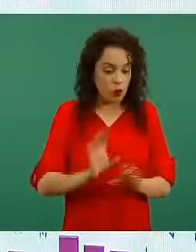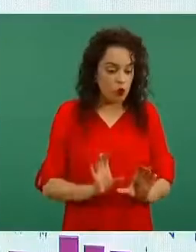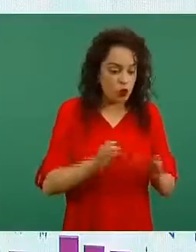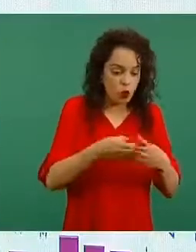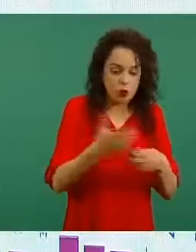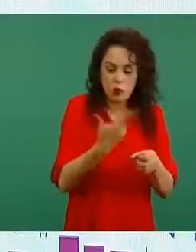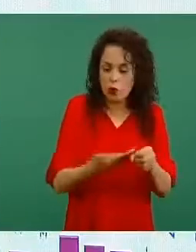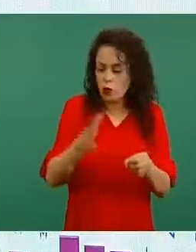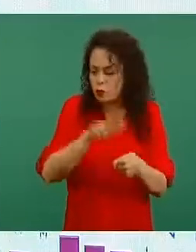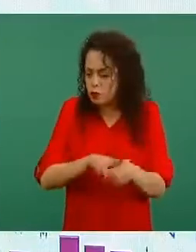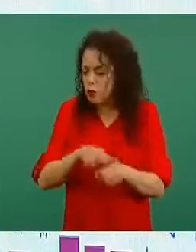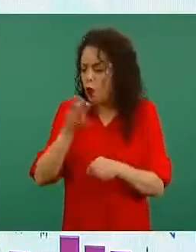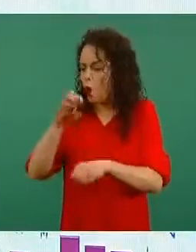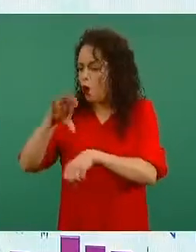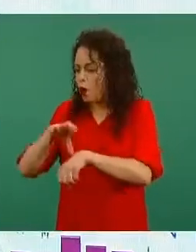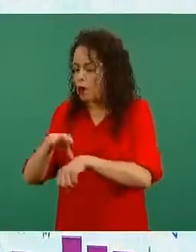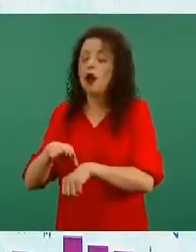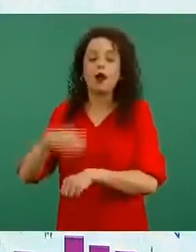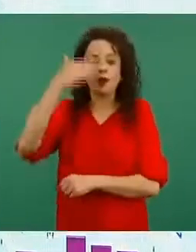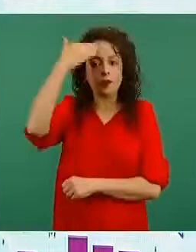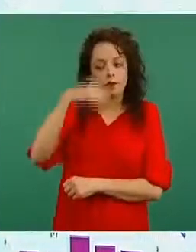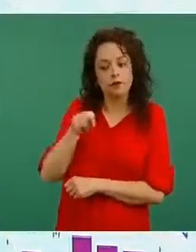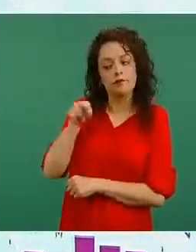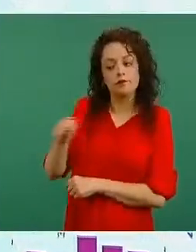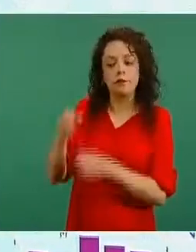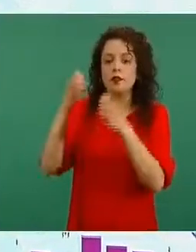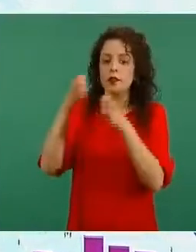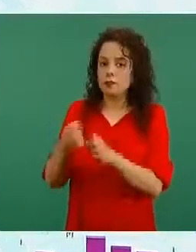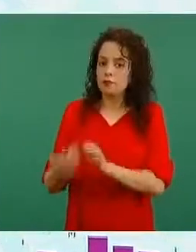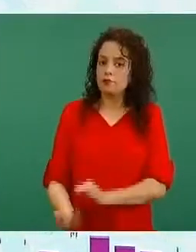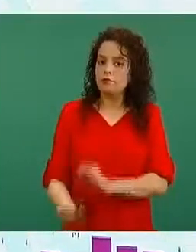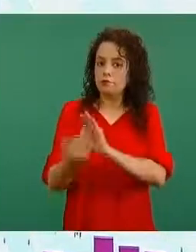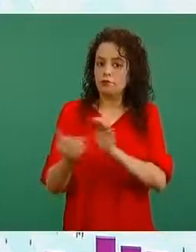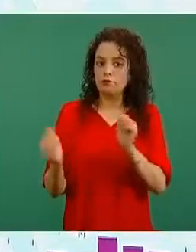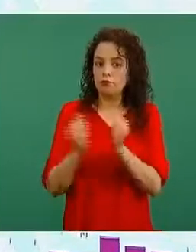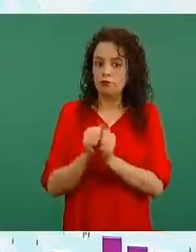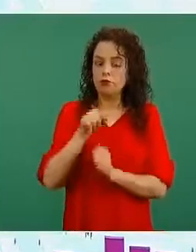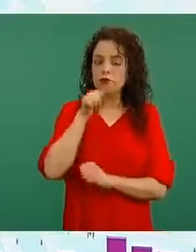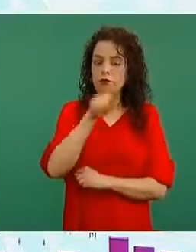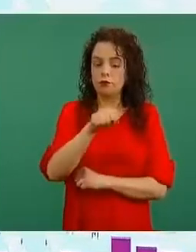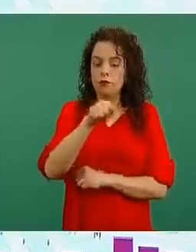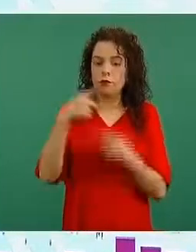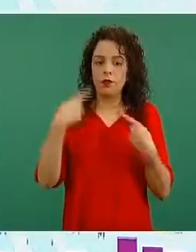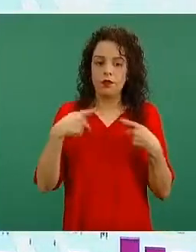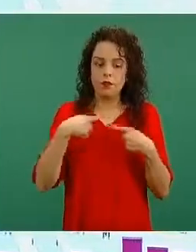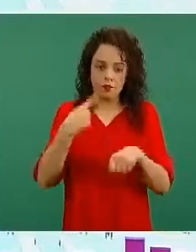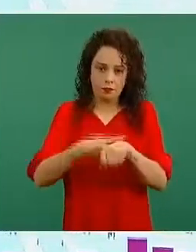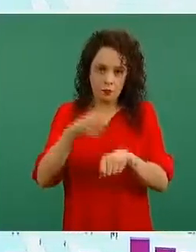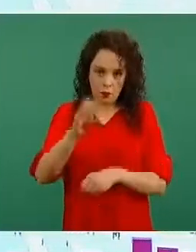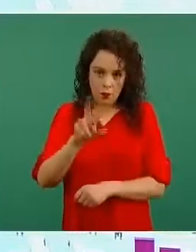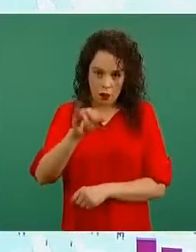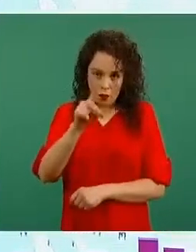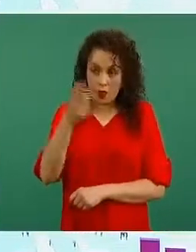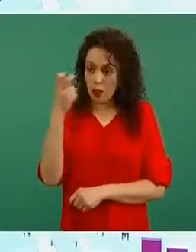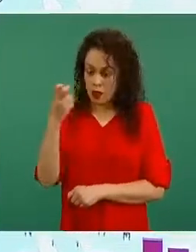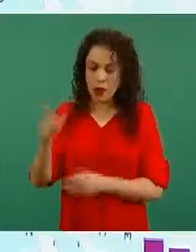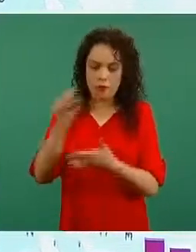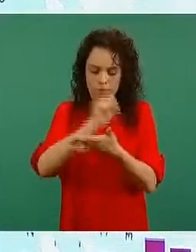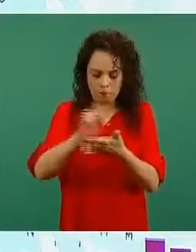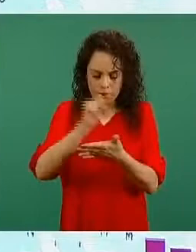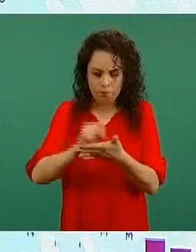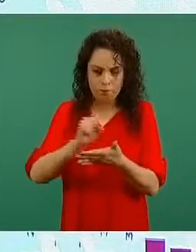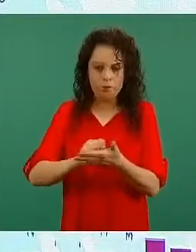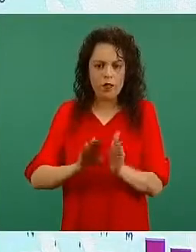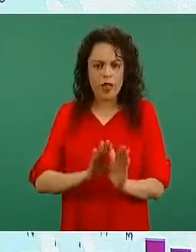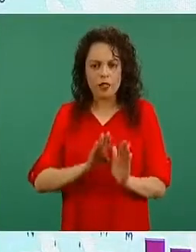de la unidad de salud se reconoce que están en las unidades COVID. Y entonces se incorporan, son registradas en un formato